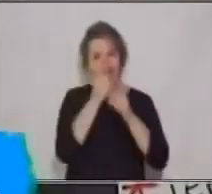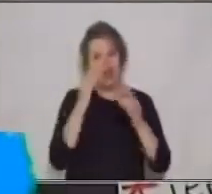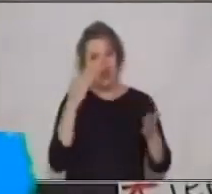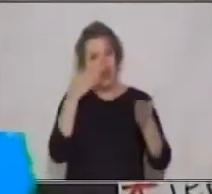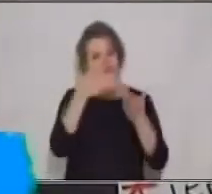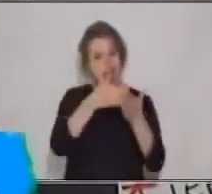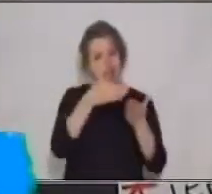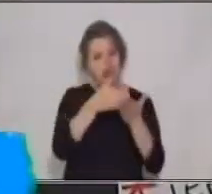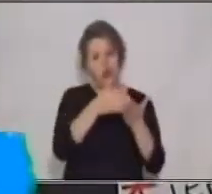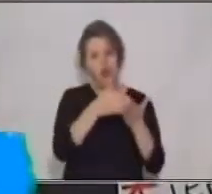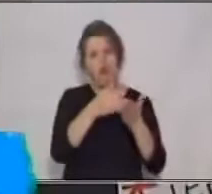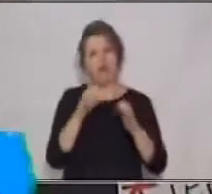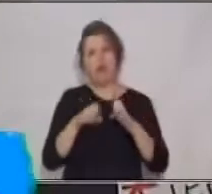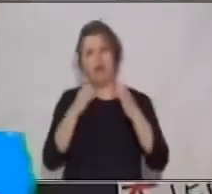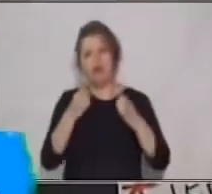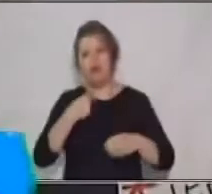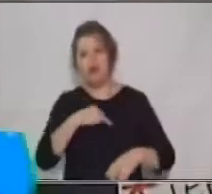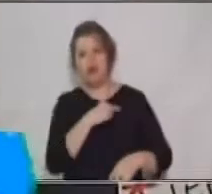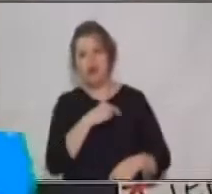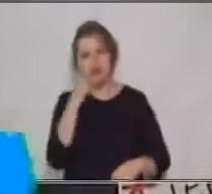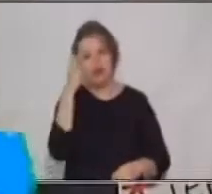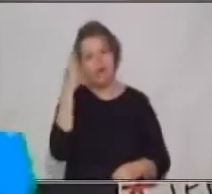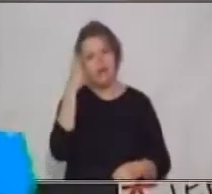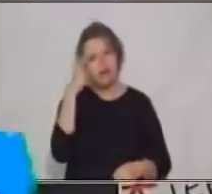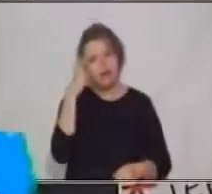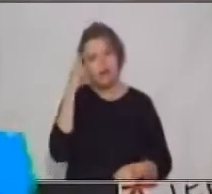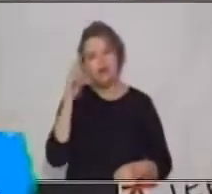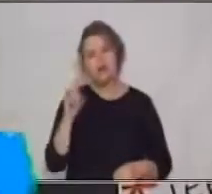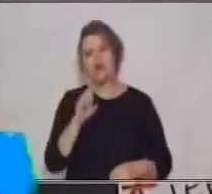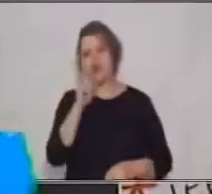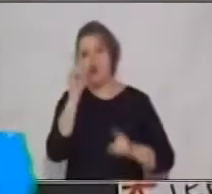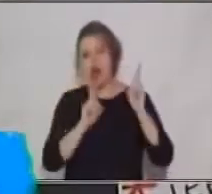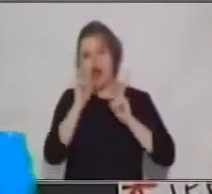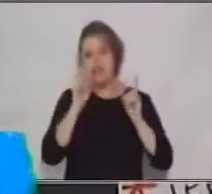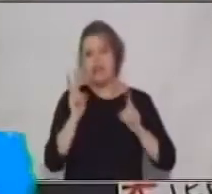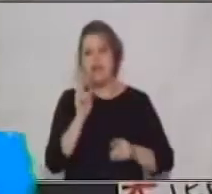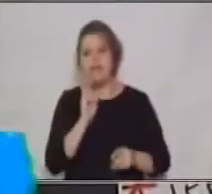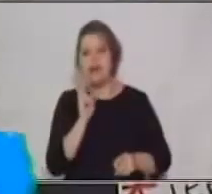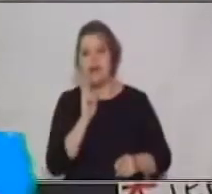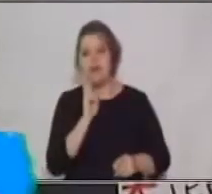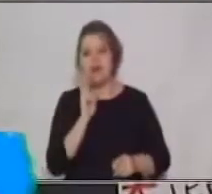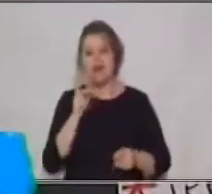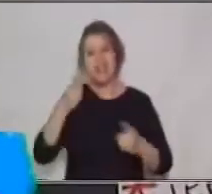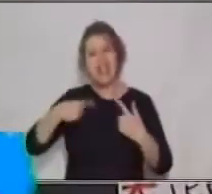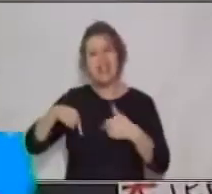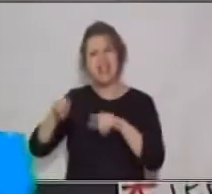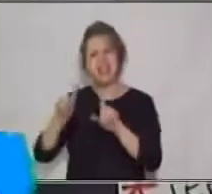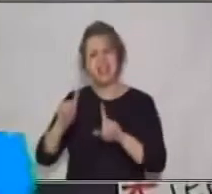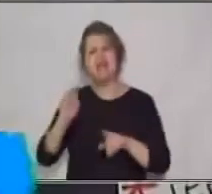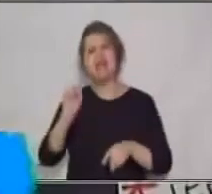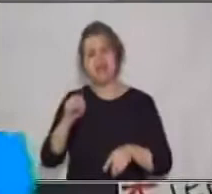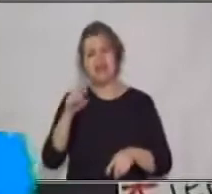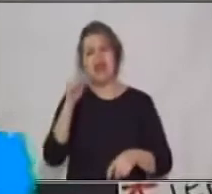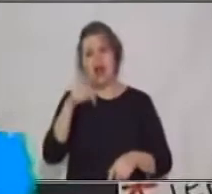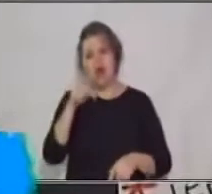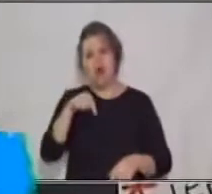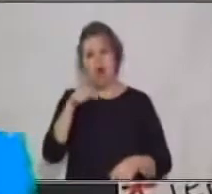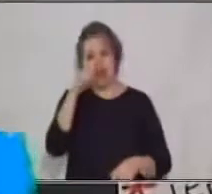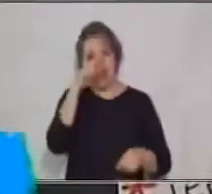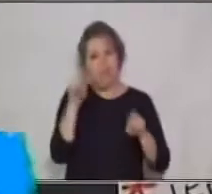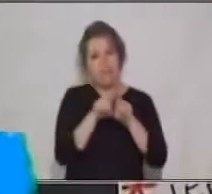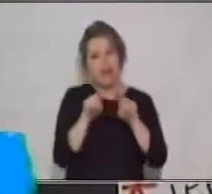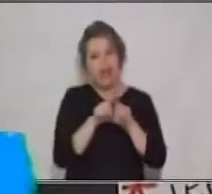directo. Y así es como nosotros podemos identificar entonces nuestro verbo transitivo. Ahora bien, ¿qué podemos